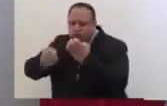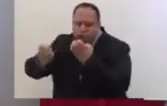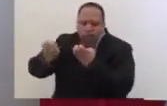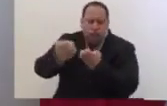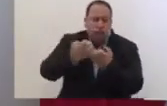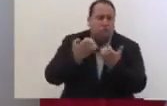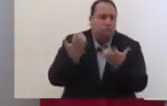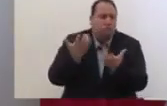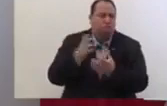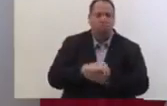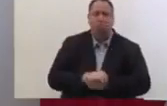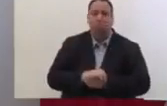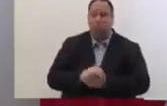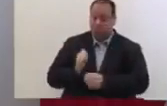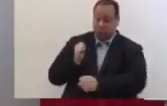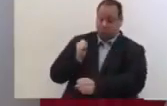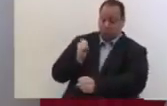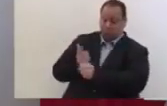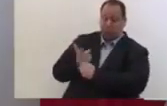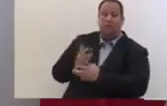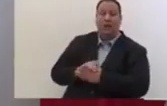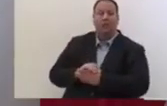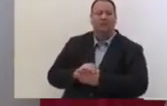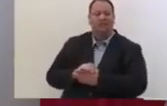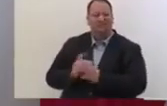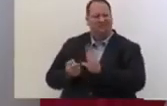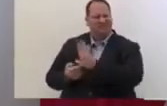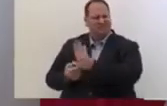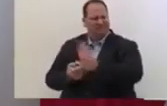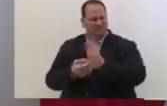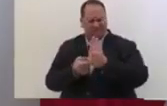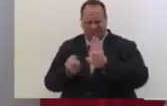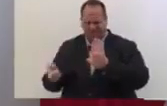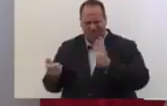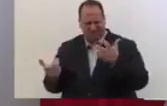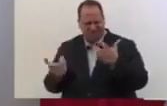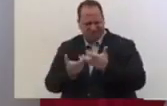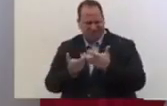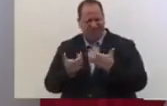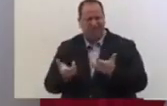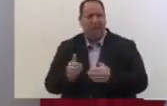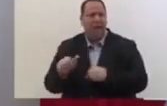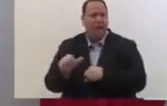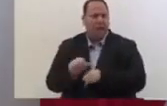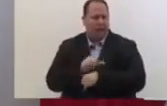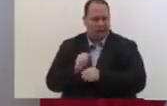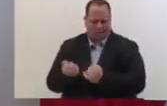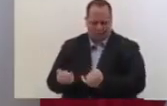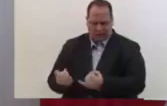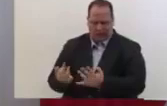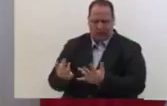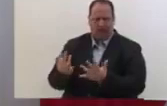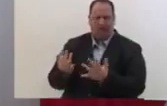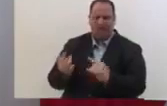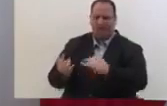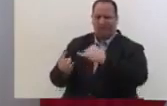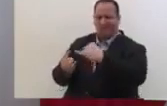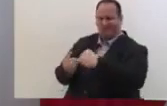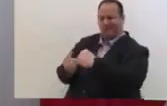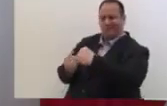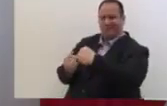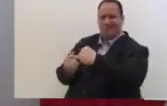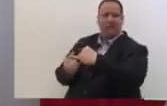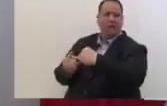procede encontrándose características certeras de que el vehículo fue colocado de